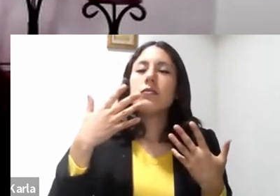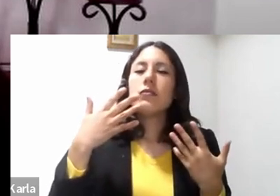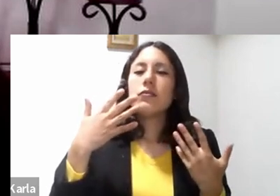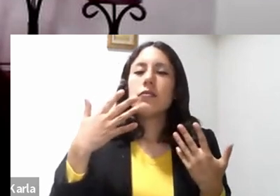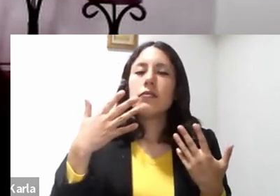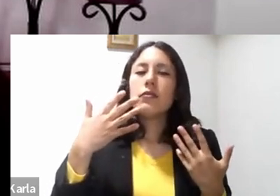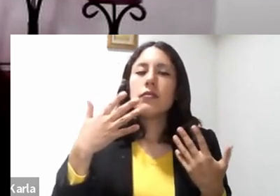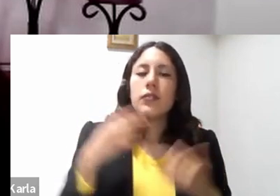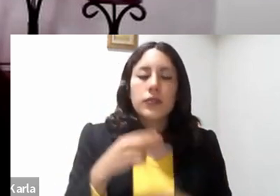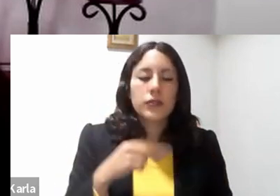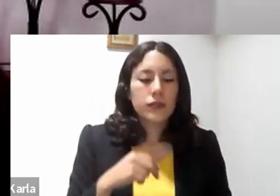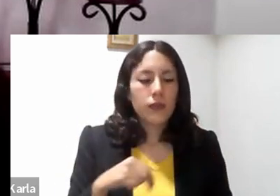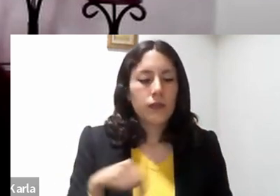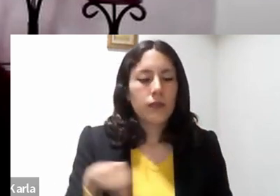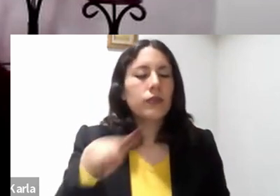nuestro